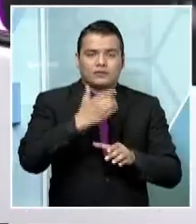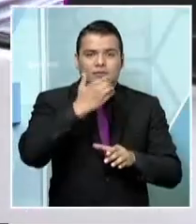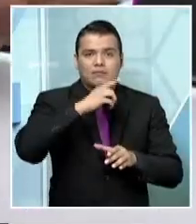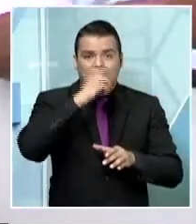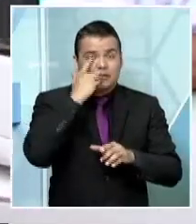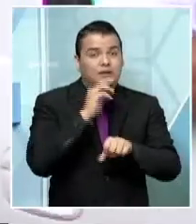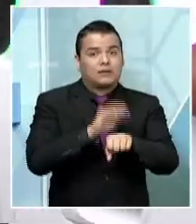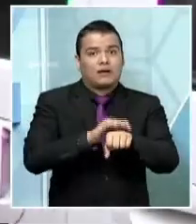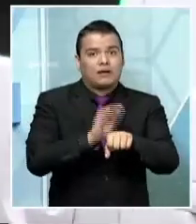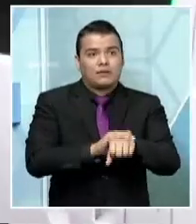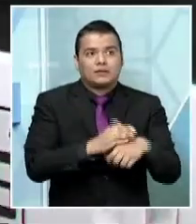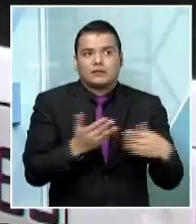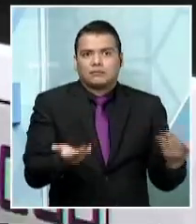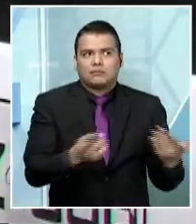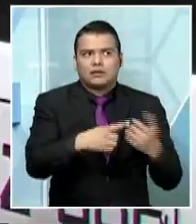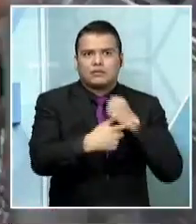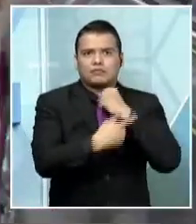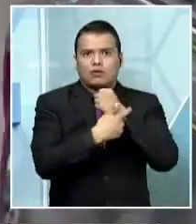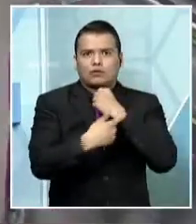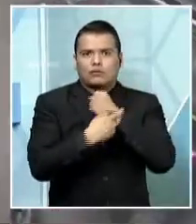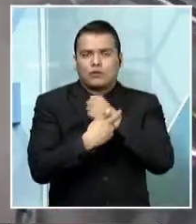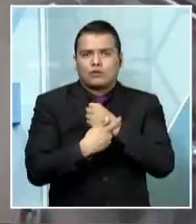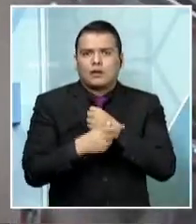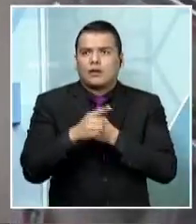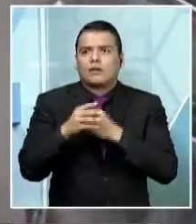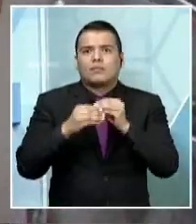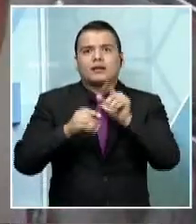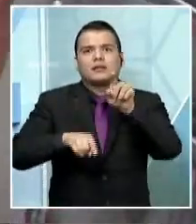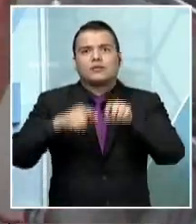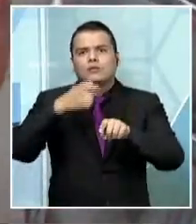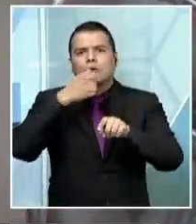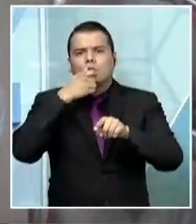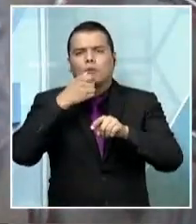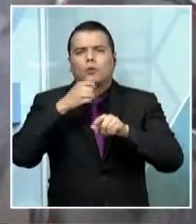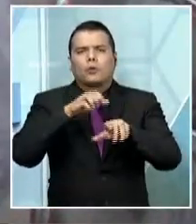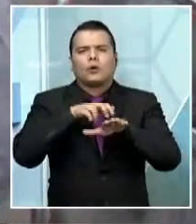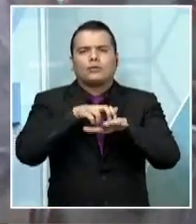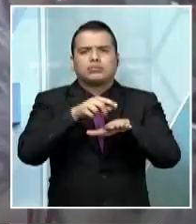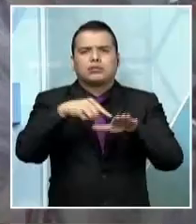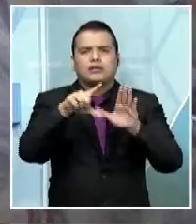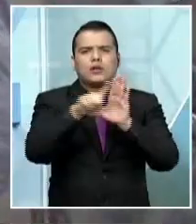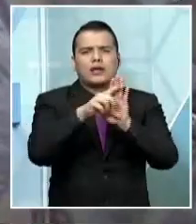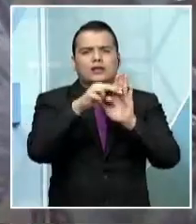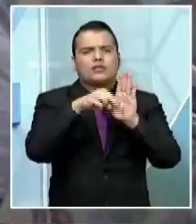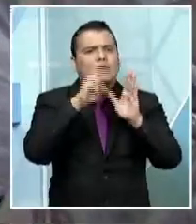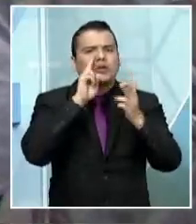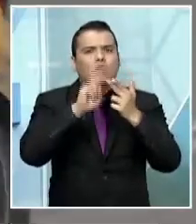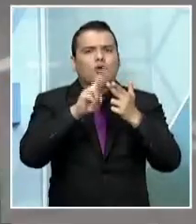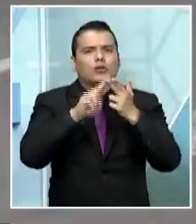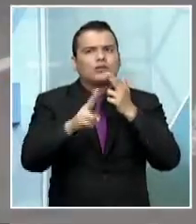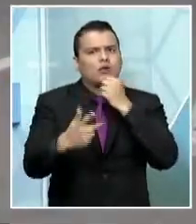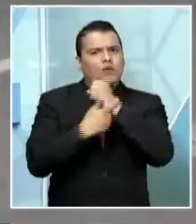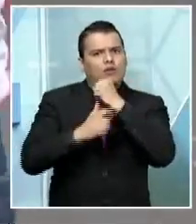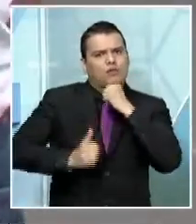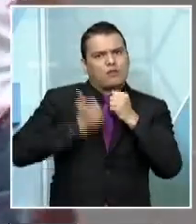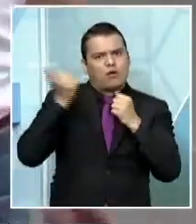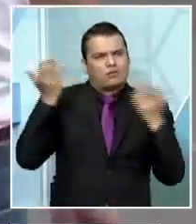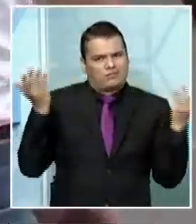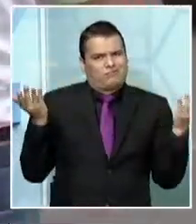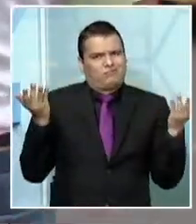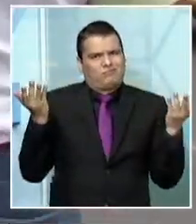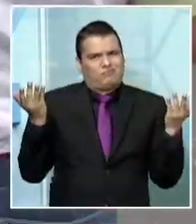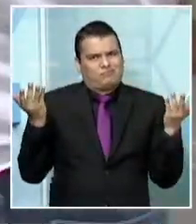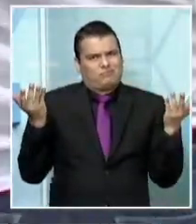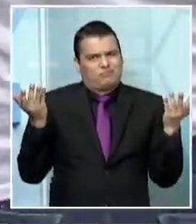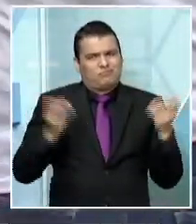por parte de algunos guardas de tránsito están generando arbitrariedades en los procedimientos que realizan en los puestos de control ubicados